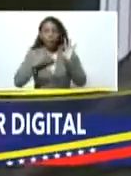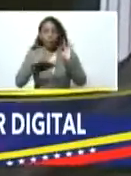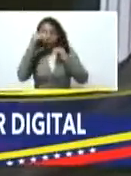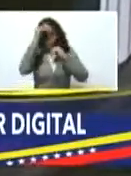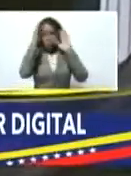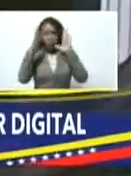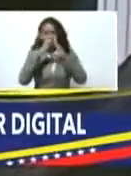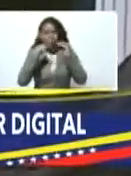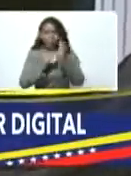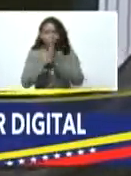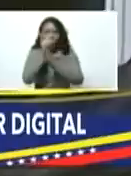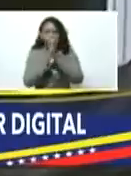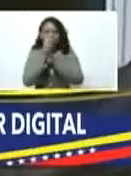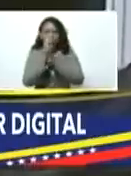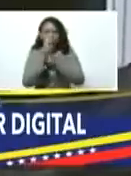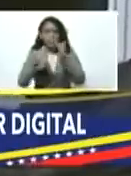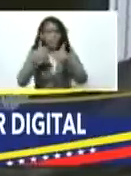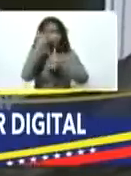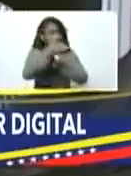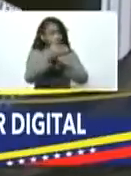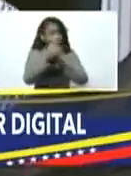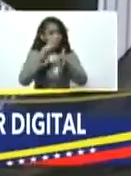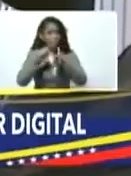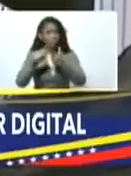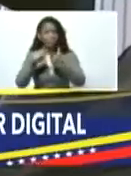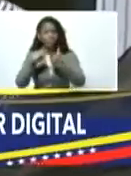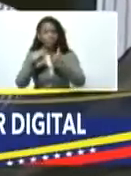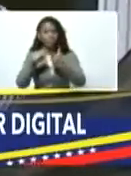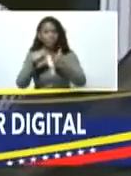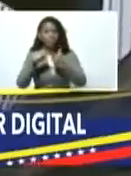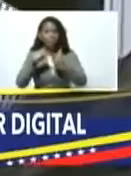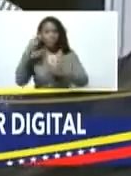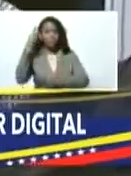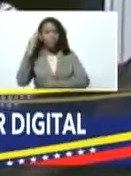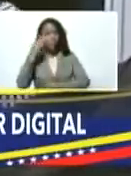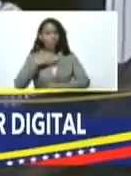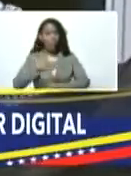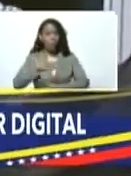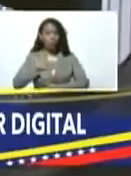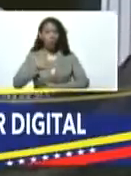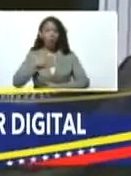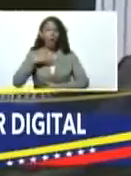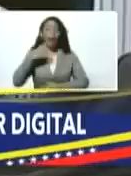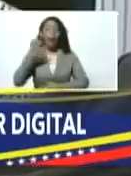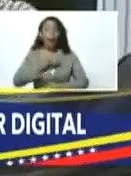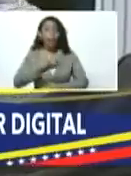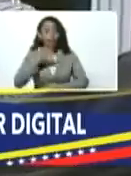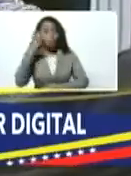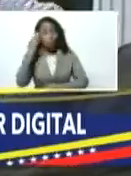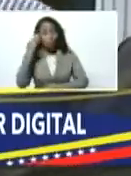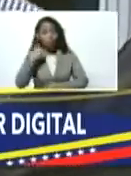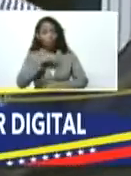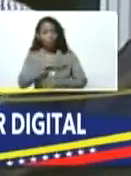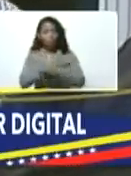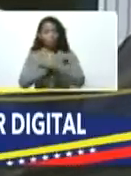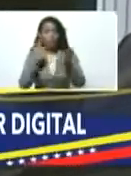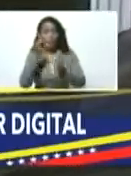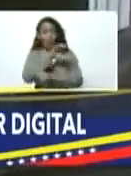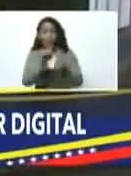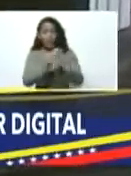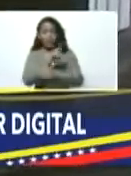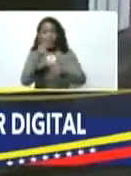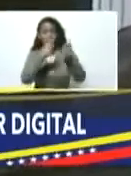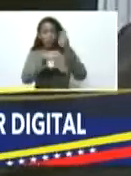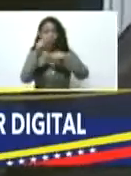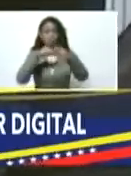atender a todos los emprendedores. Y luego entonces, mi alcaldesa Carmen Meléndez, mi persona y todos los que tenemos aquí dispuestos, el viceministro de